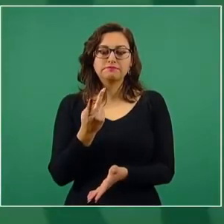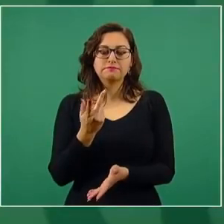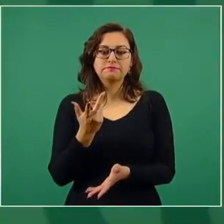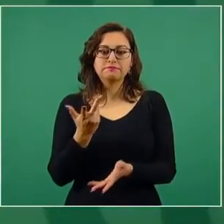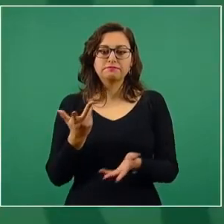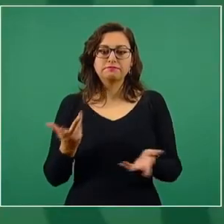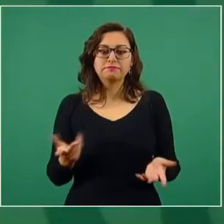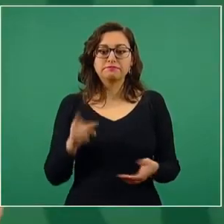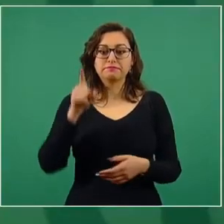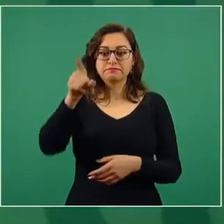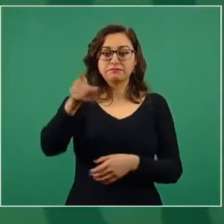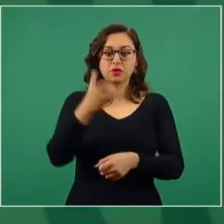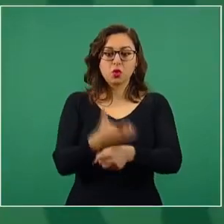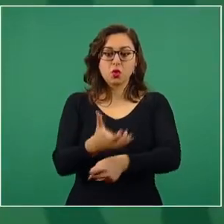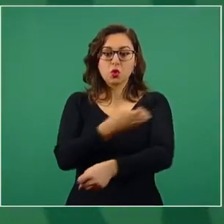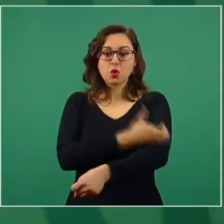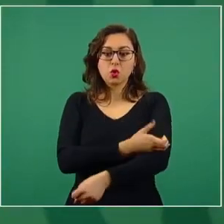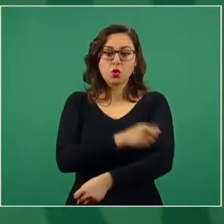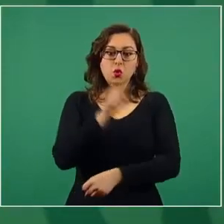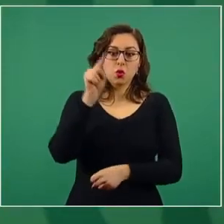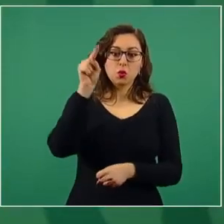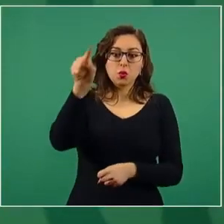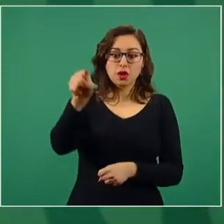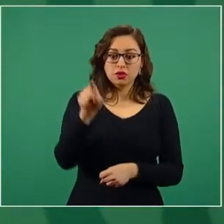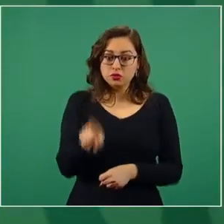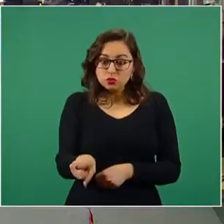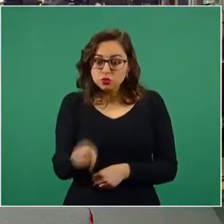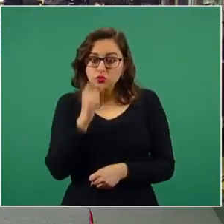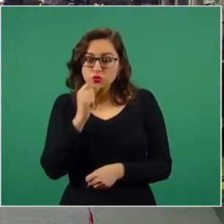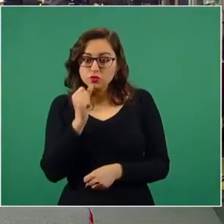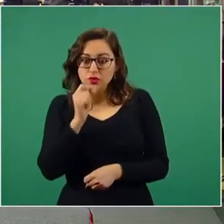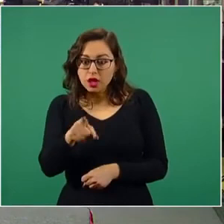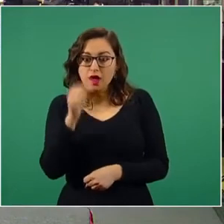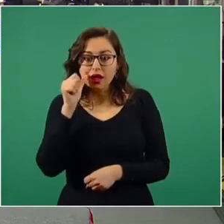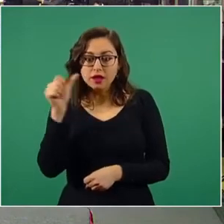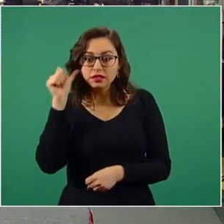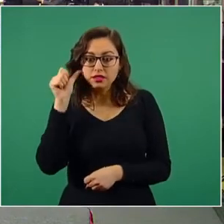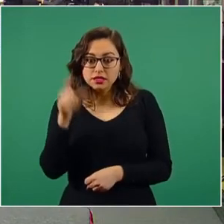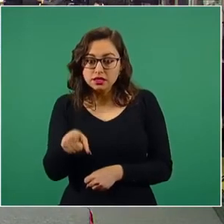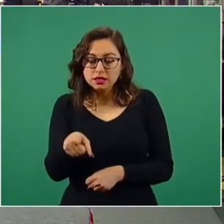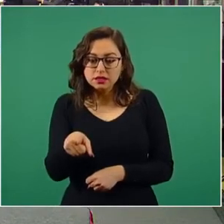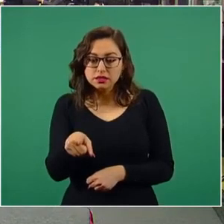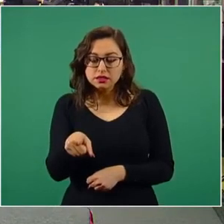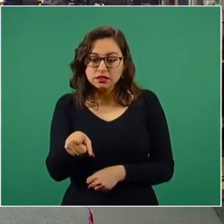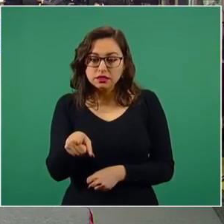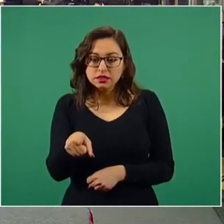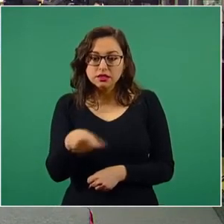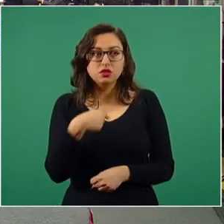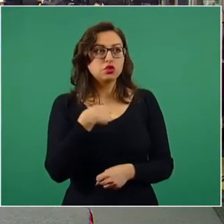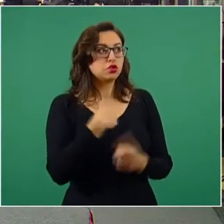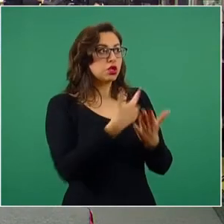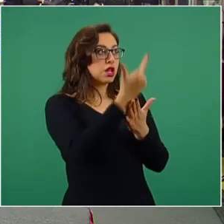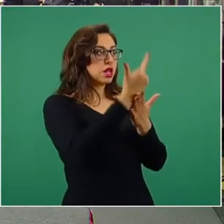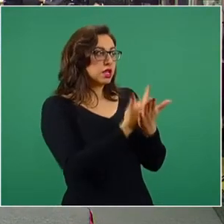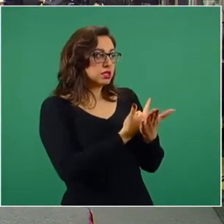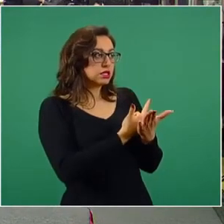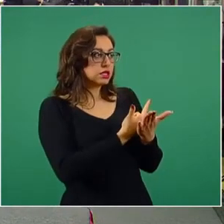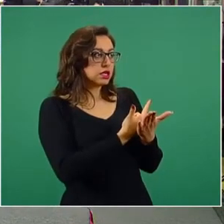a la compañera. No, ¿a ti no te la he dado? ¿No te la di ayer? Sí, estaba en lista. ¿Eh? Estaba en